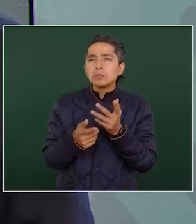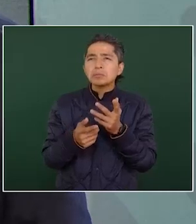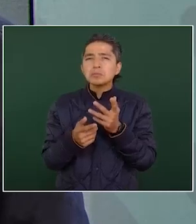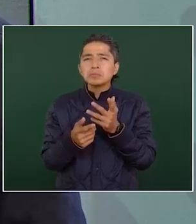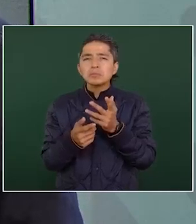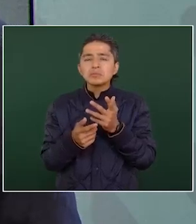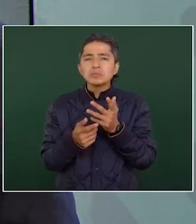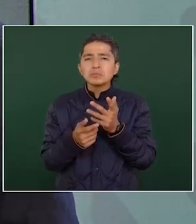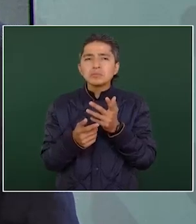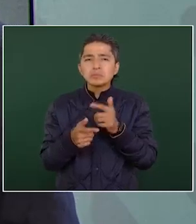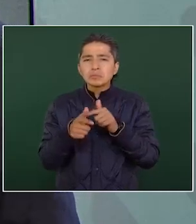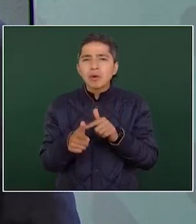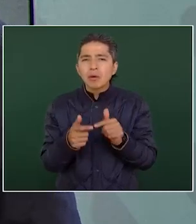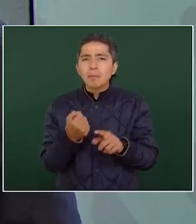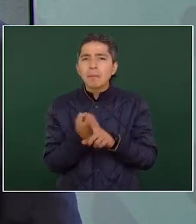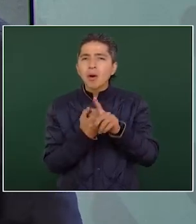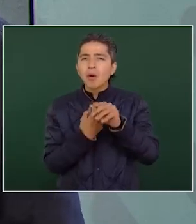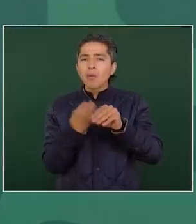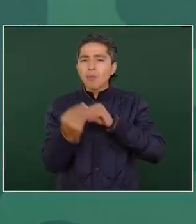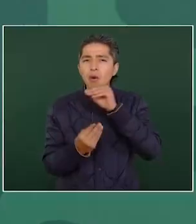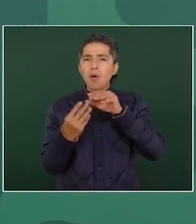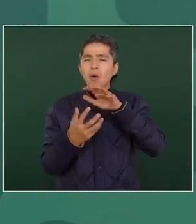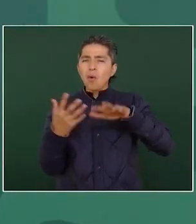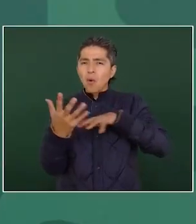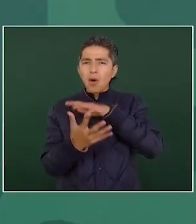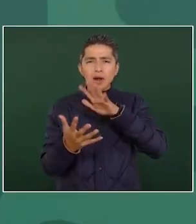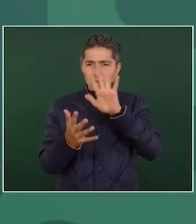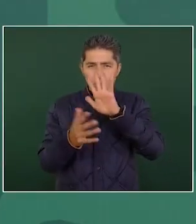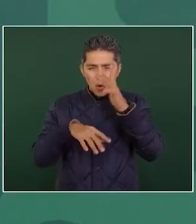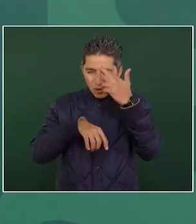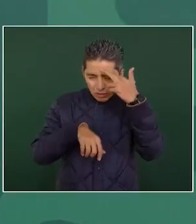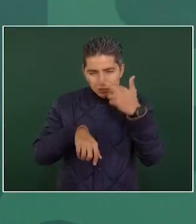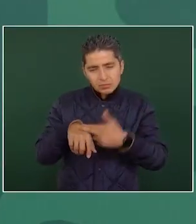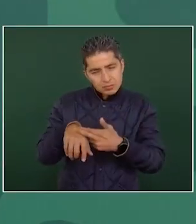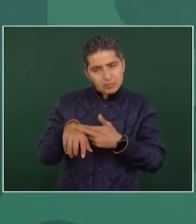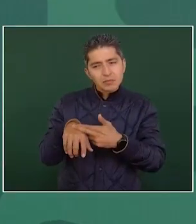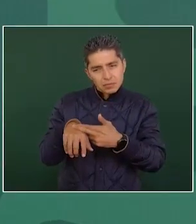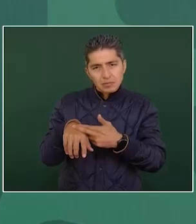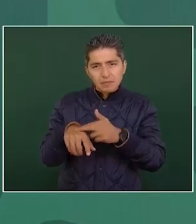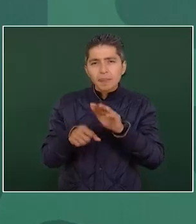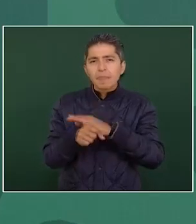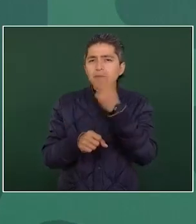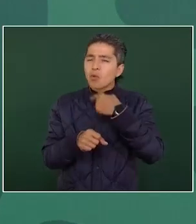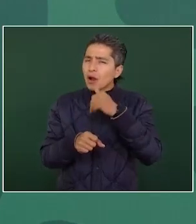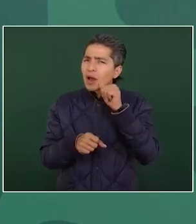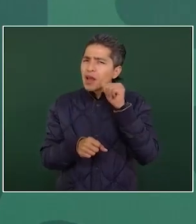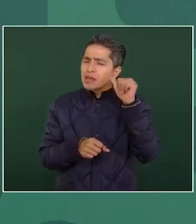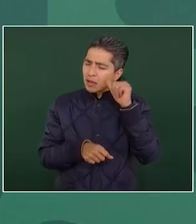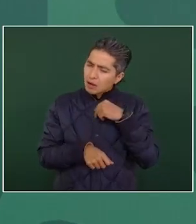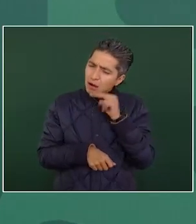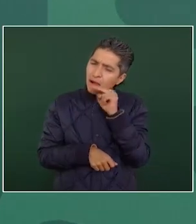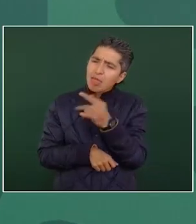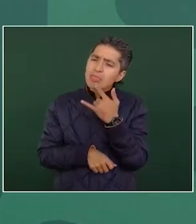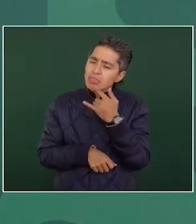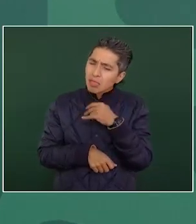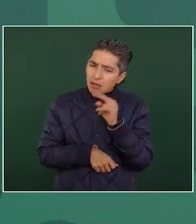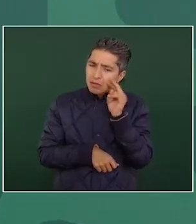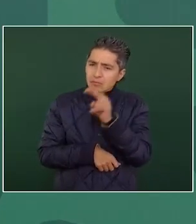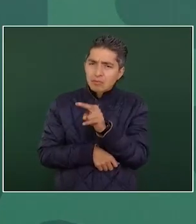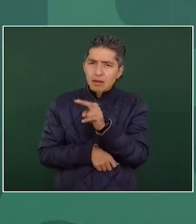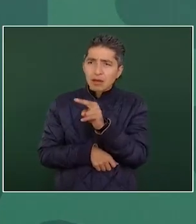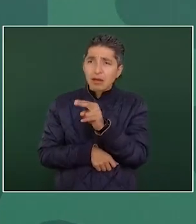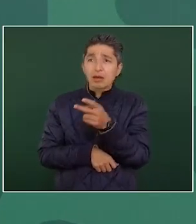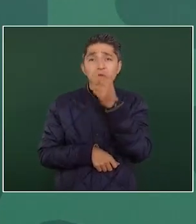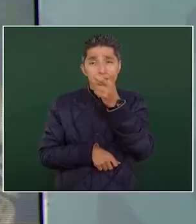de provocación, que actúe con responsabilidad. Porque ayer estaba yo viendo, y todo esto lo tengo que